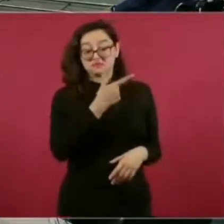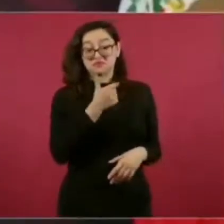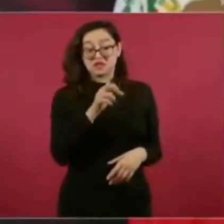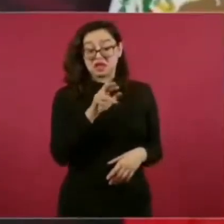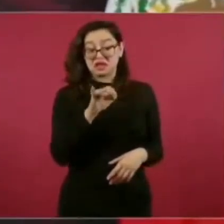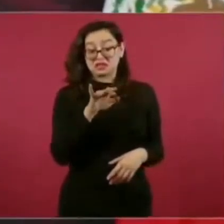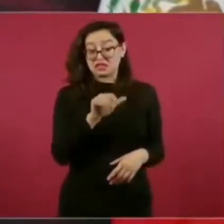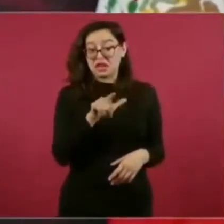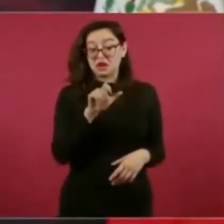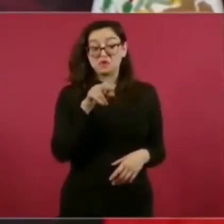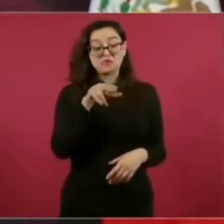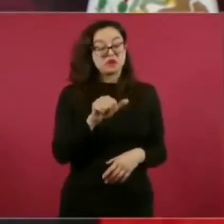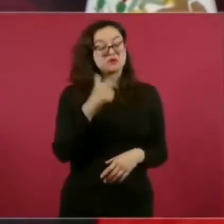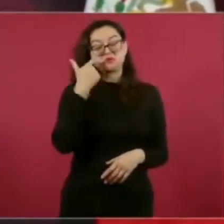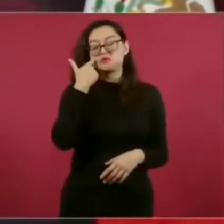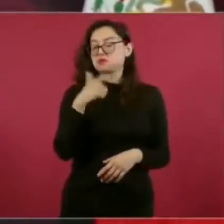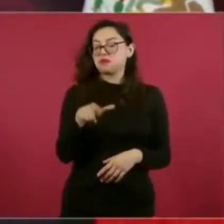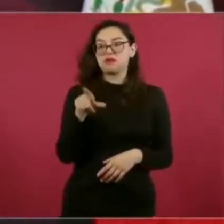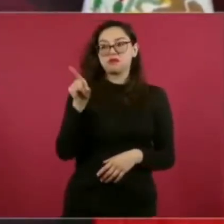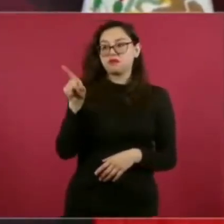García Luna,